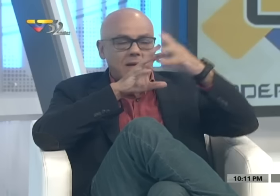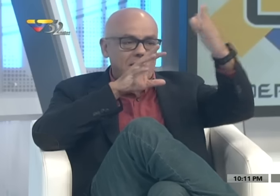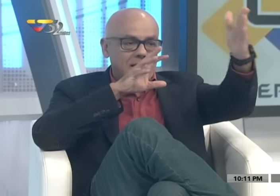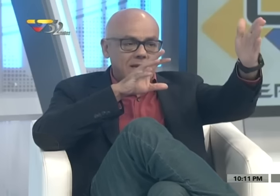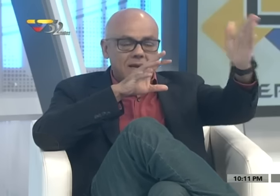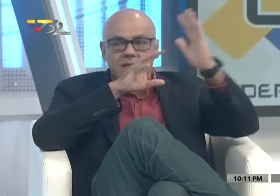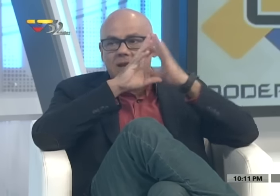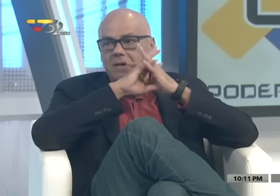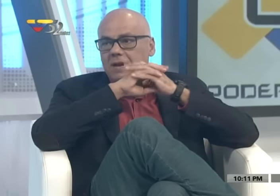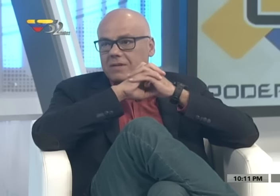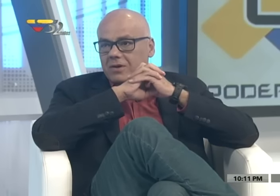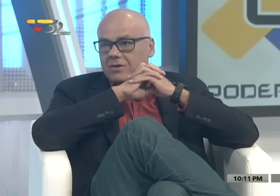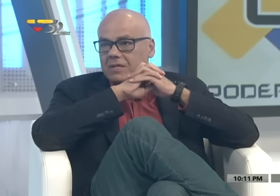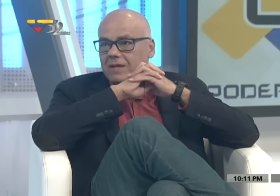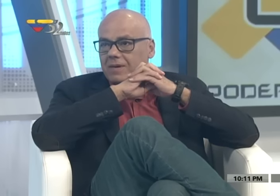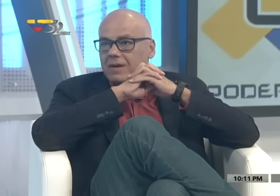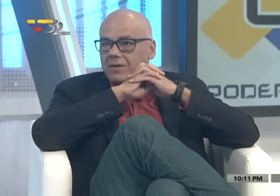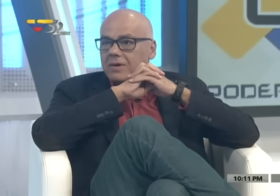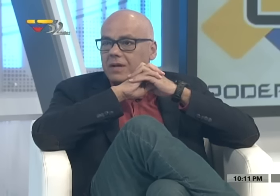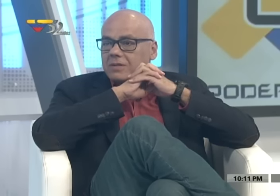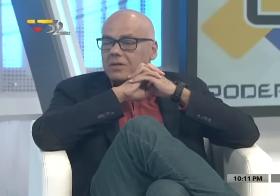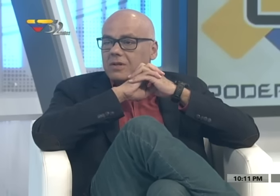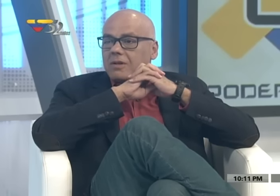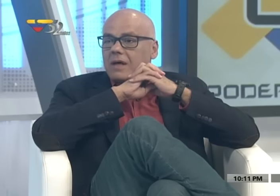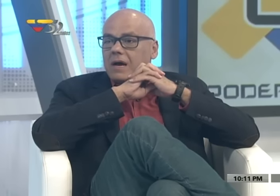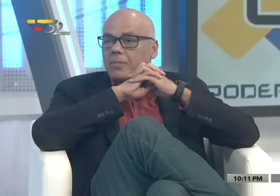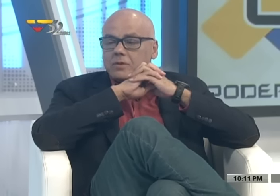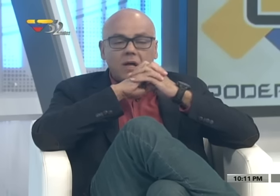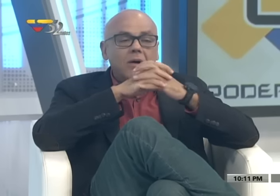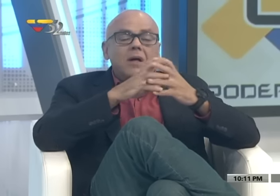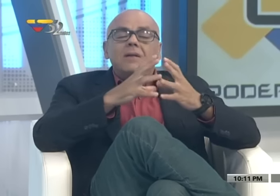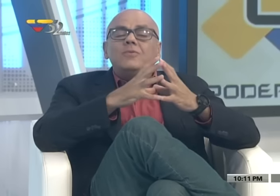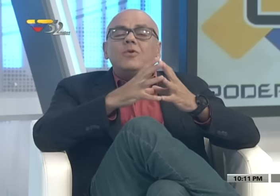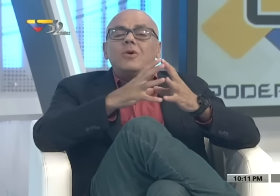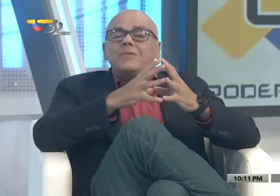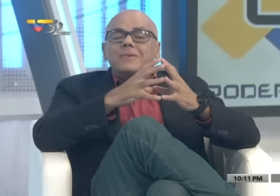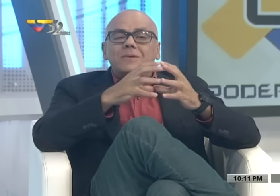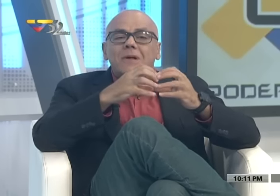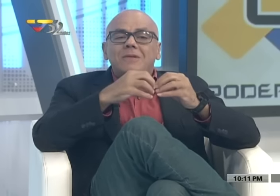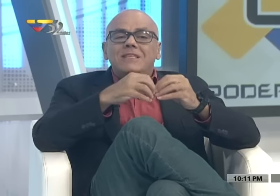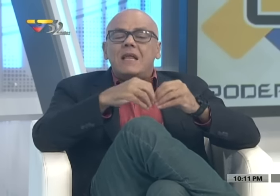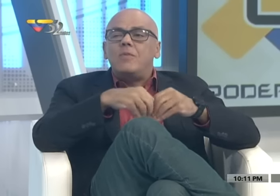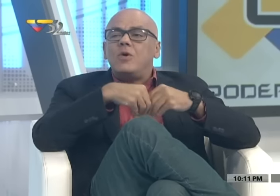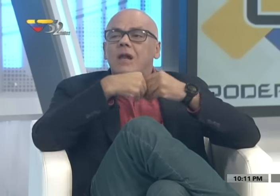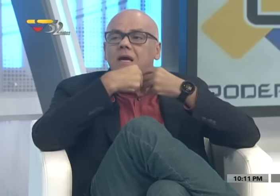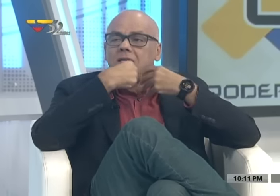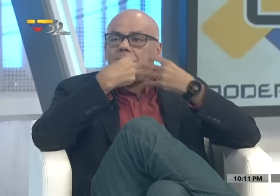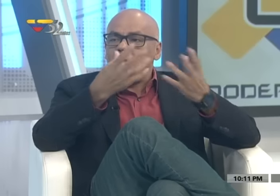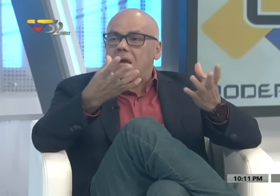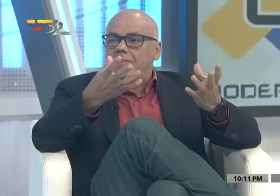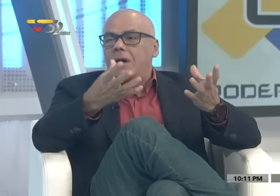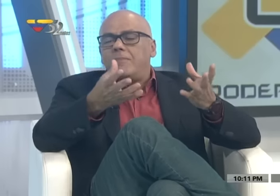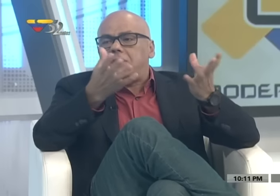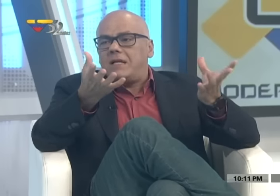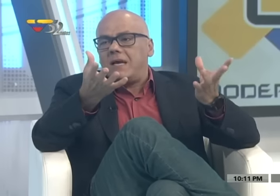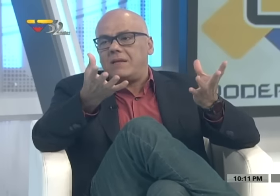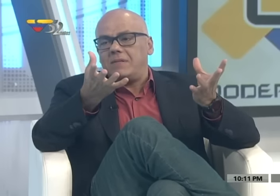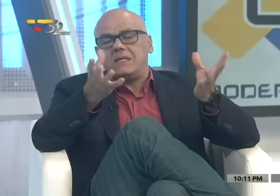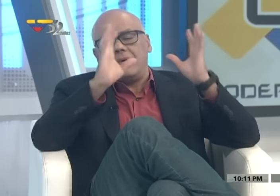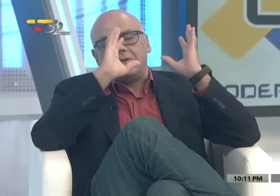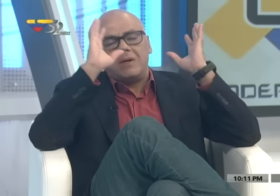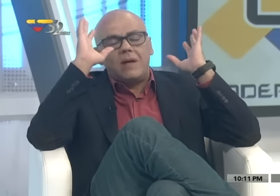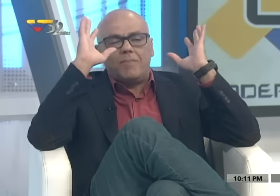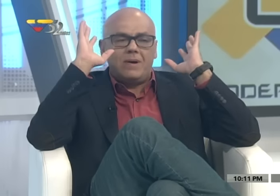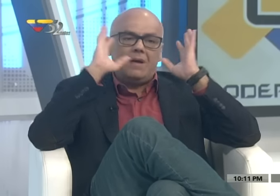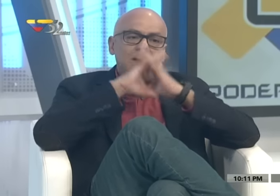en en la esquina ahí de la avenida libertador donde estaban ellos donde ellos estaban apostados no O sea se les murió en la calle también porque hay mucha gente que